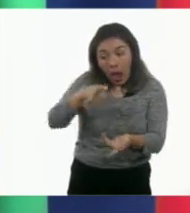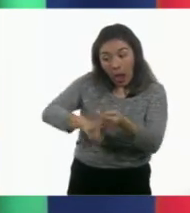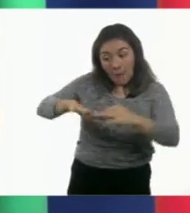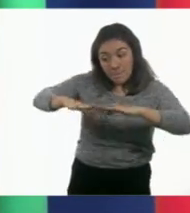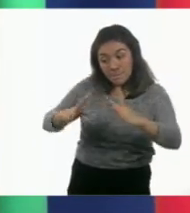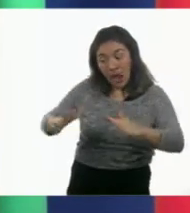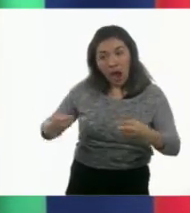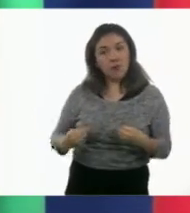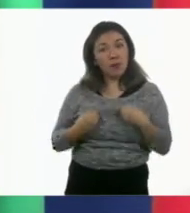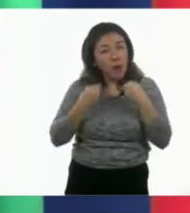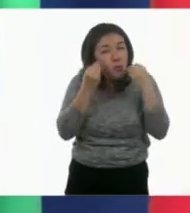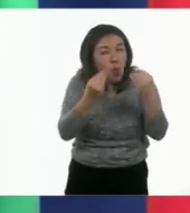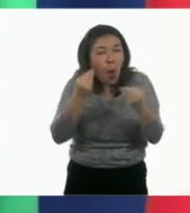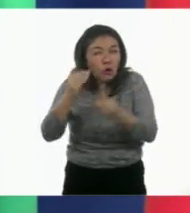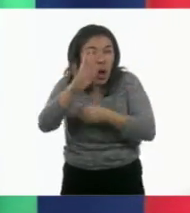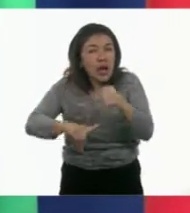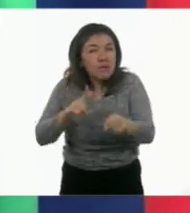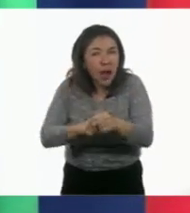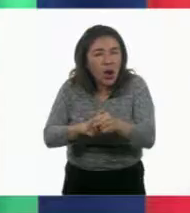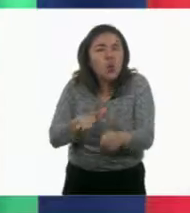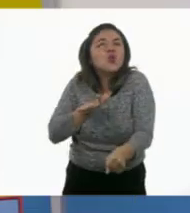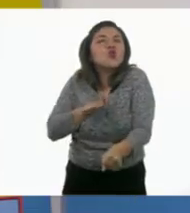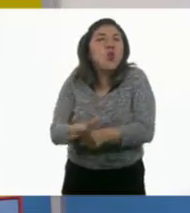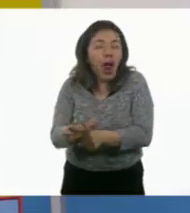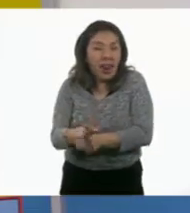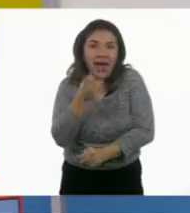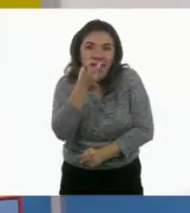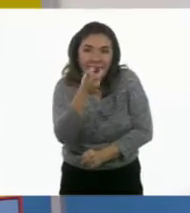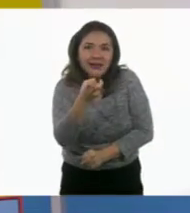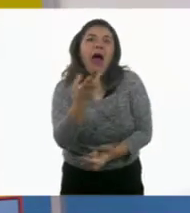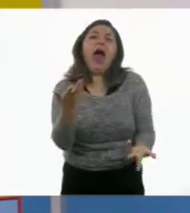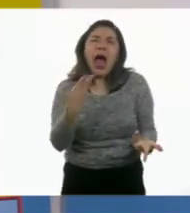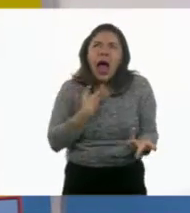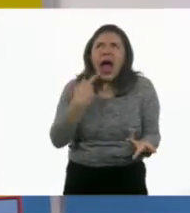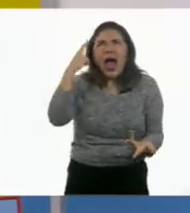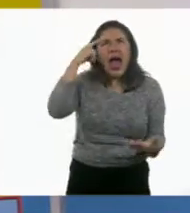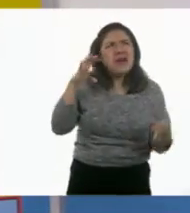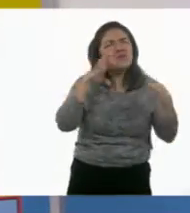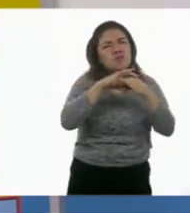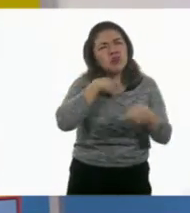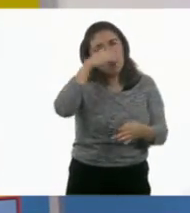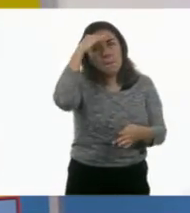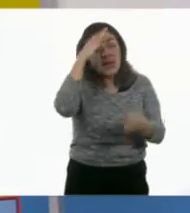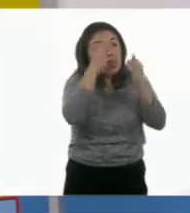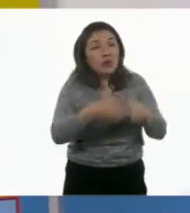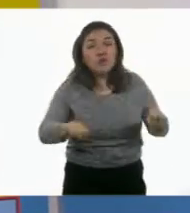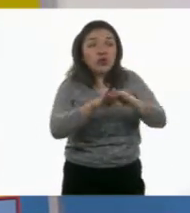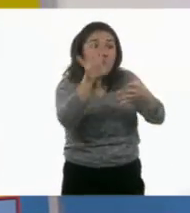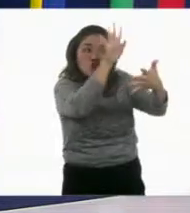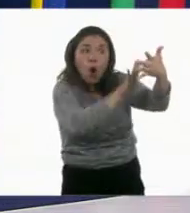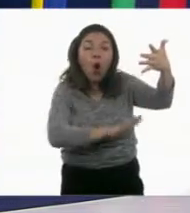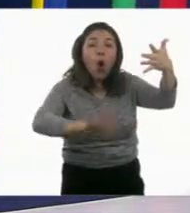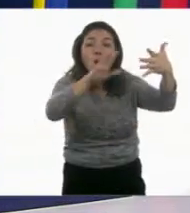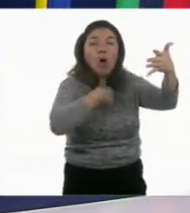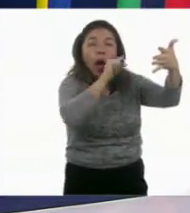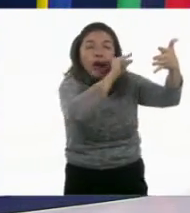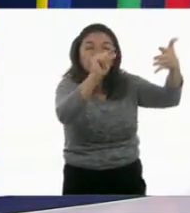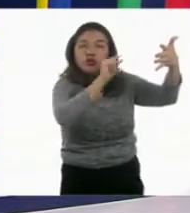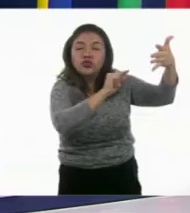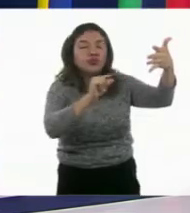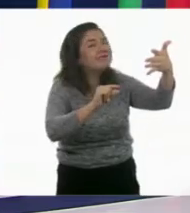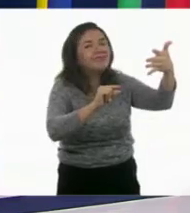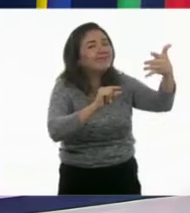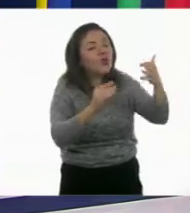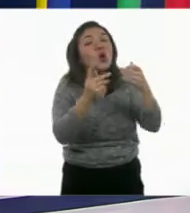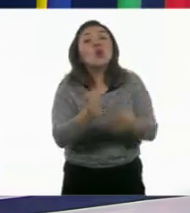¿Y como cuáles? Sí, claro, pero pensé que íbamos a subrayar todo lo importante. Sí, pero